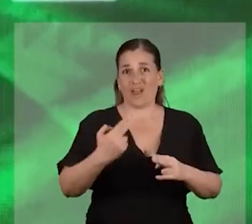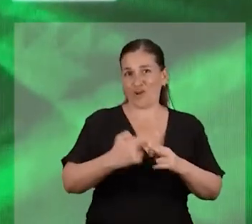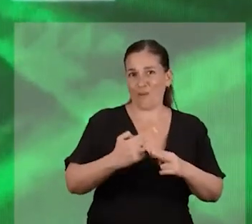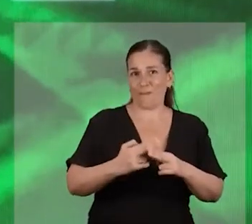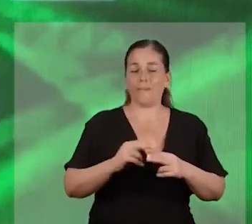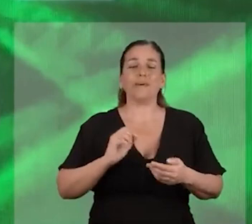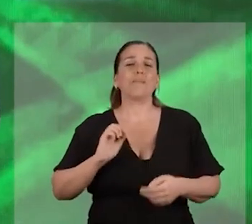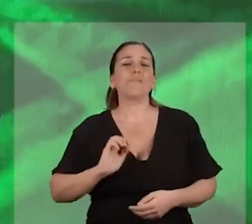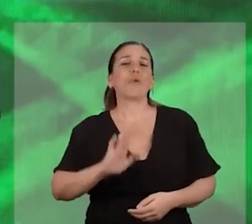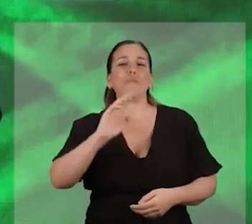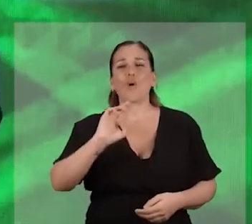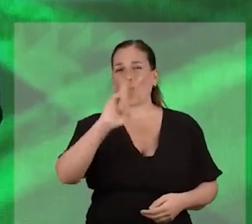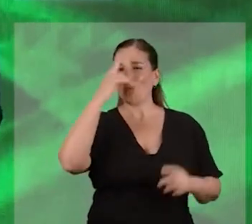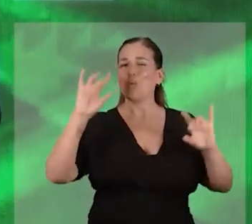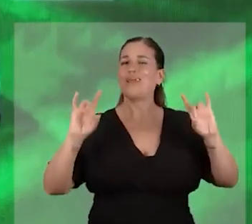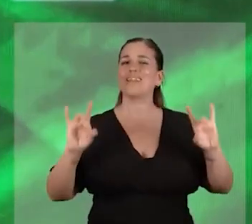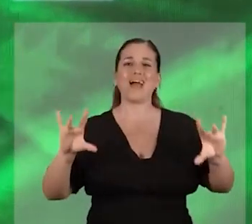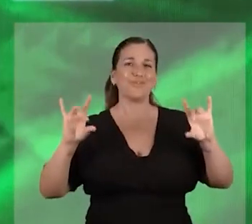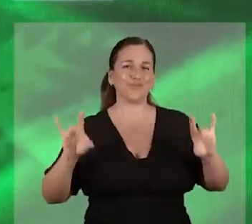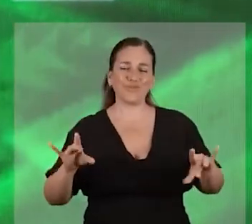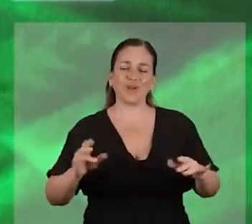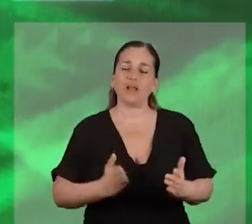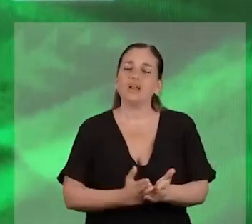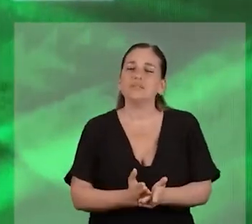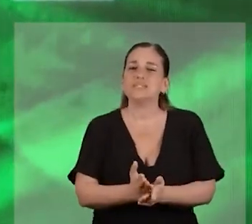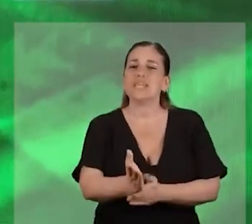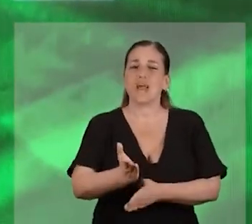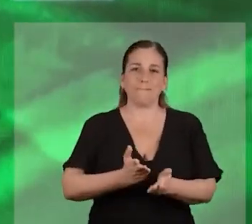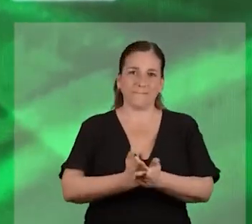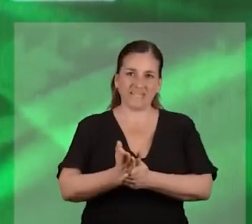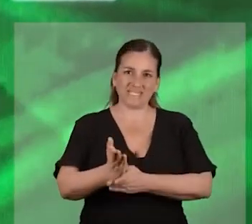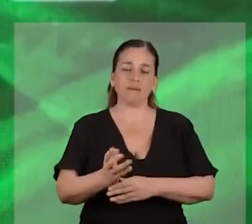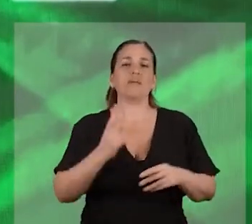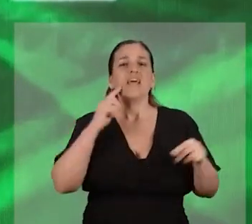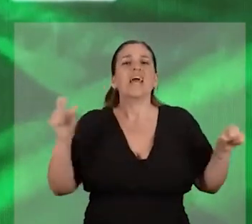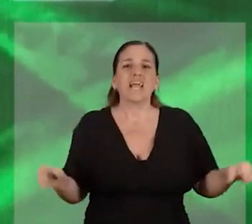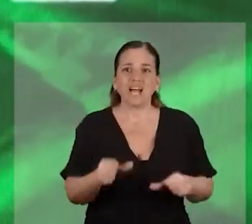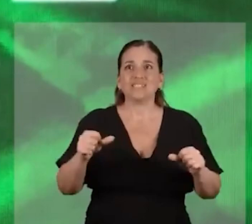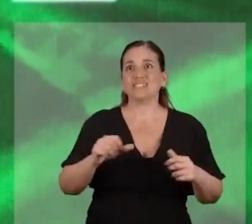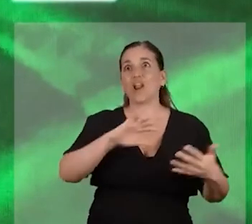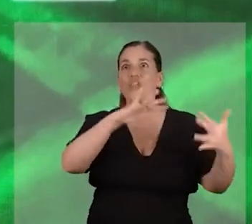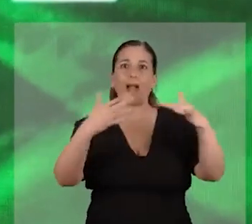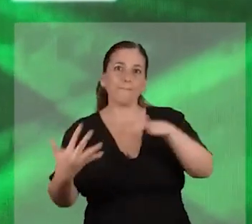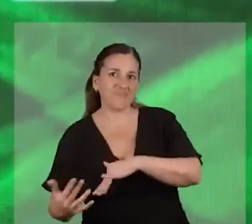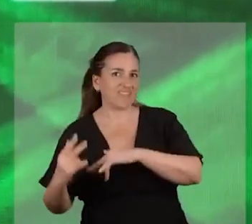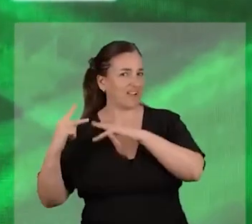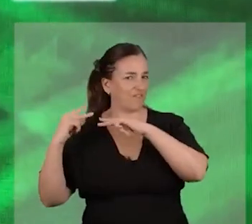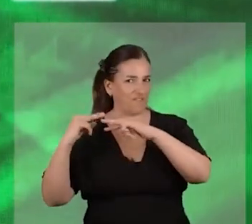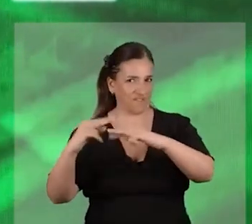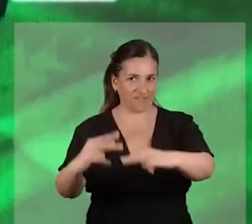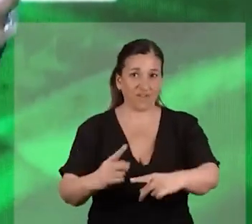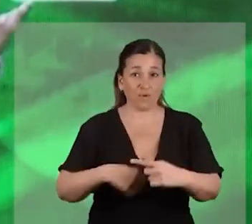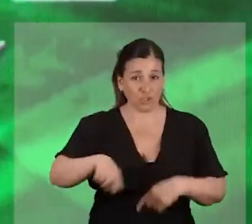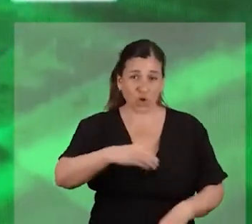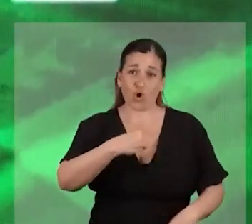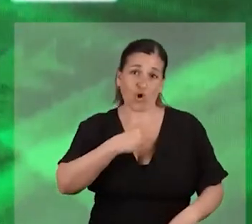el nombre de Uruguay Natural, tiene siempre que pasar por el tamiz de lo ambientalmente sustentable,